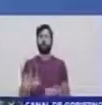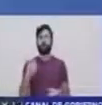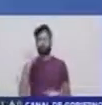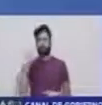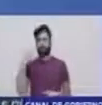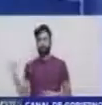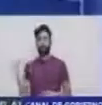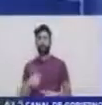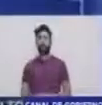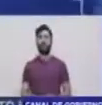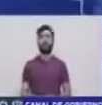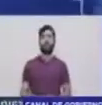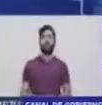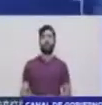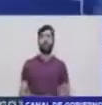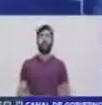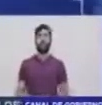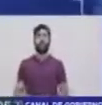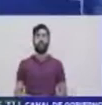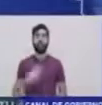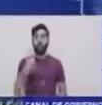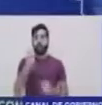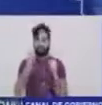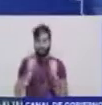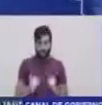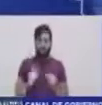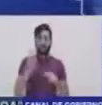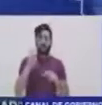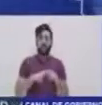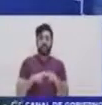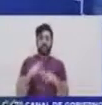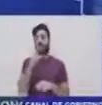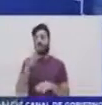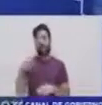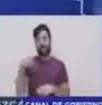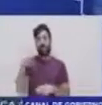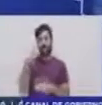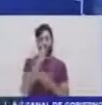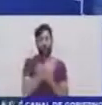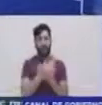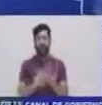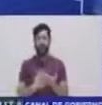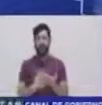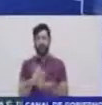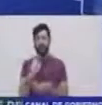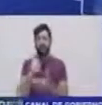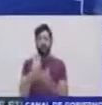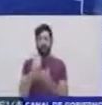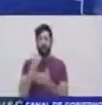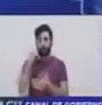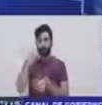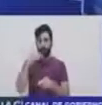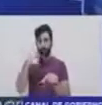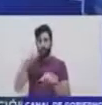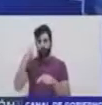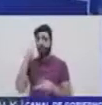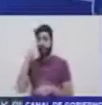una sentadilla búlgara. Nos auxiliamos de un banco, una silla o una grada que permita